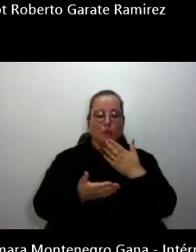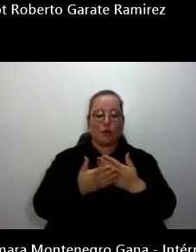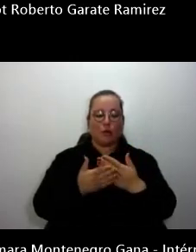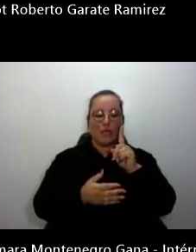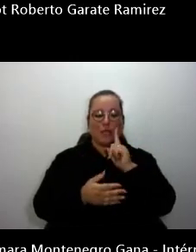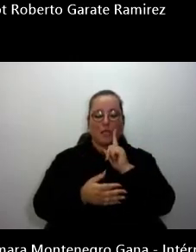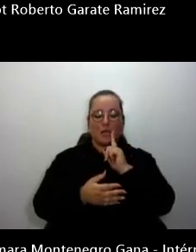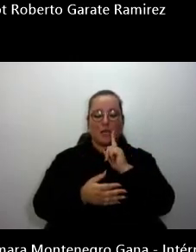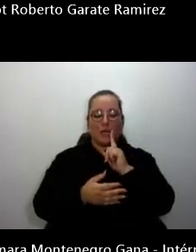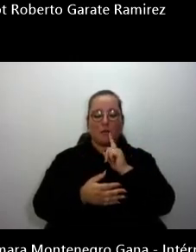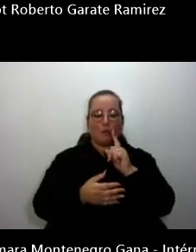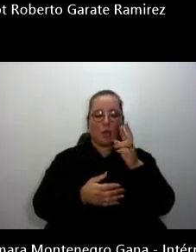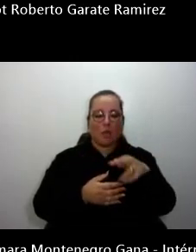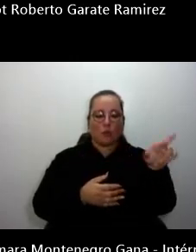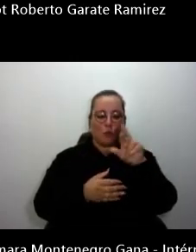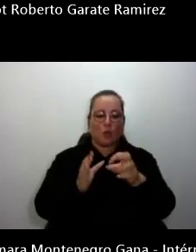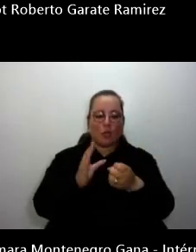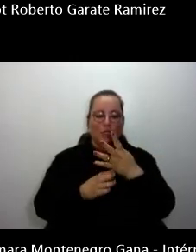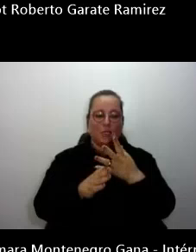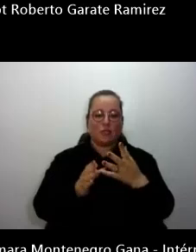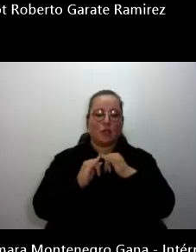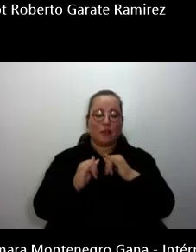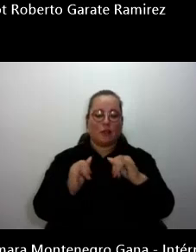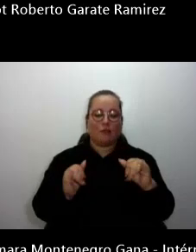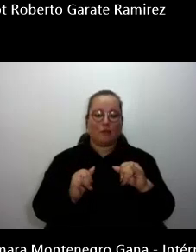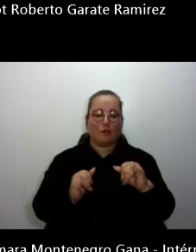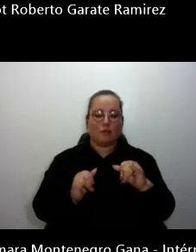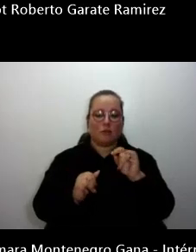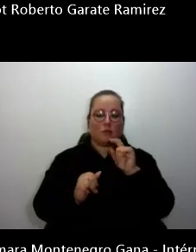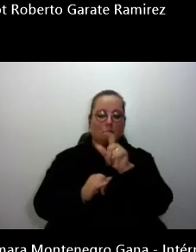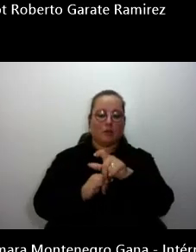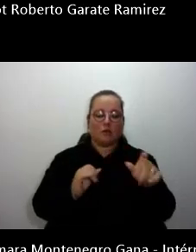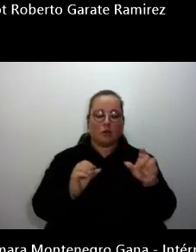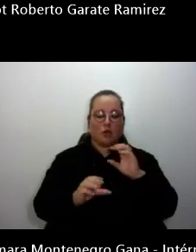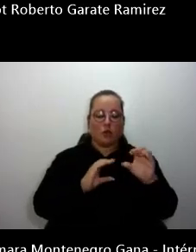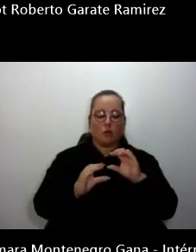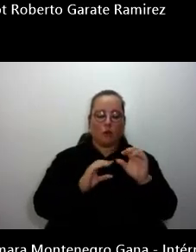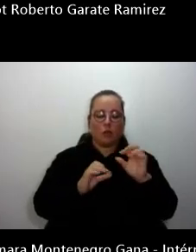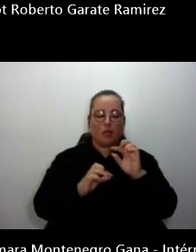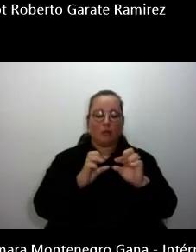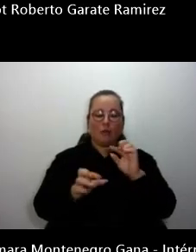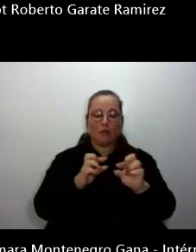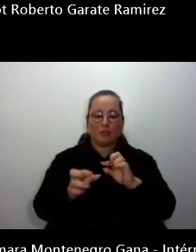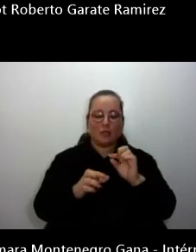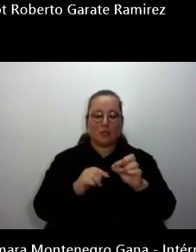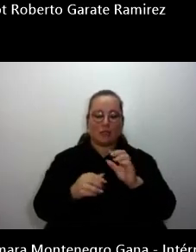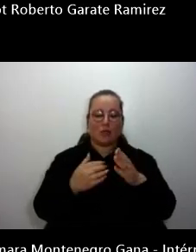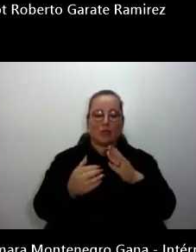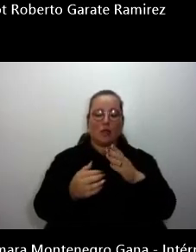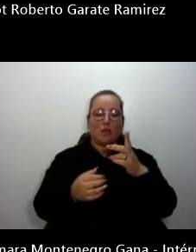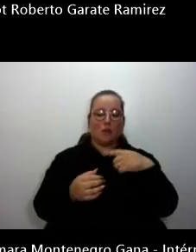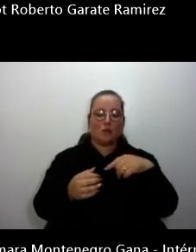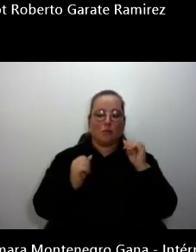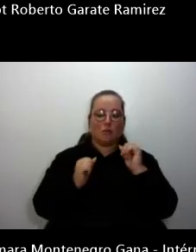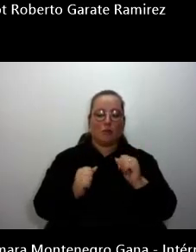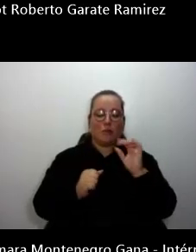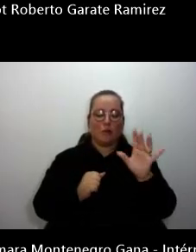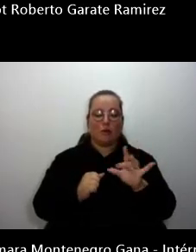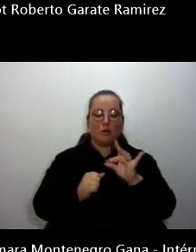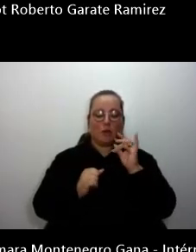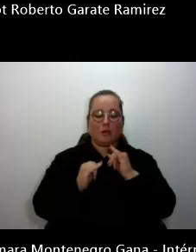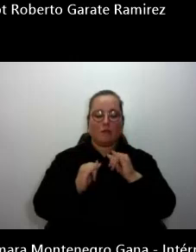constantemente las actualizaciones de información, en donde se comunican los procesos, ¿cierto?, y donde podemos encontrar la información oficial